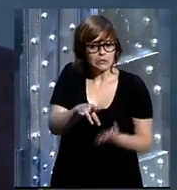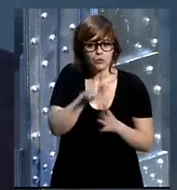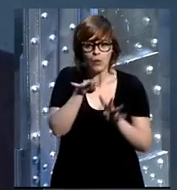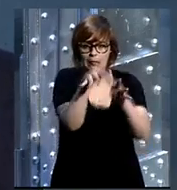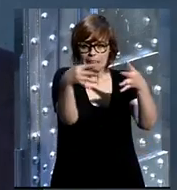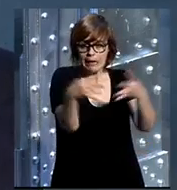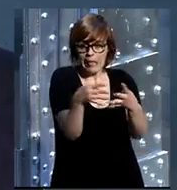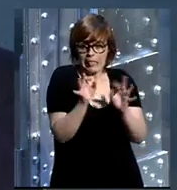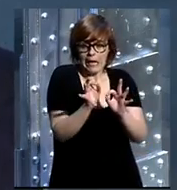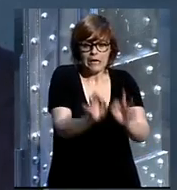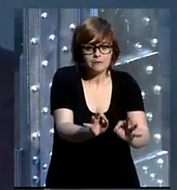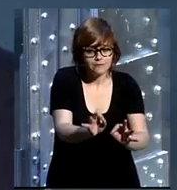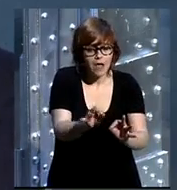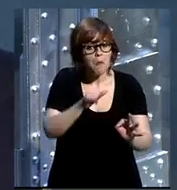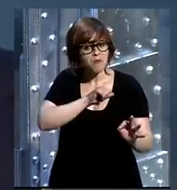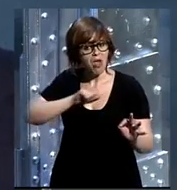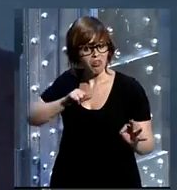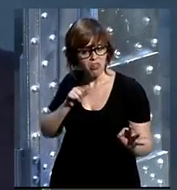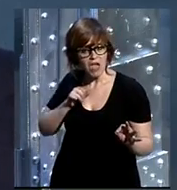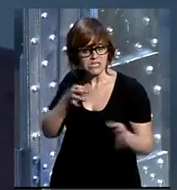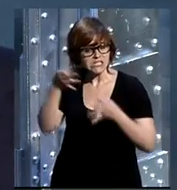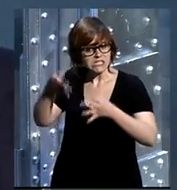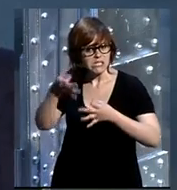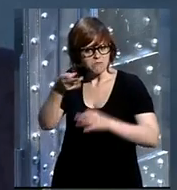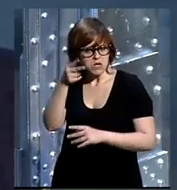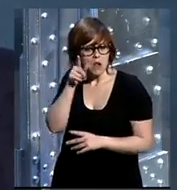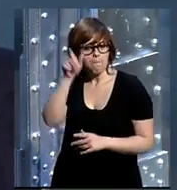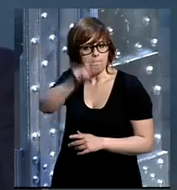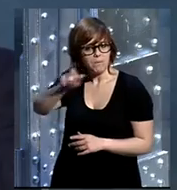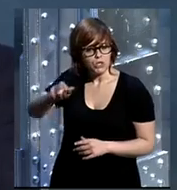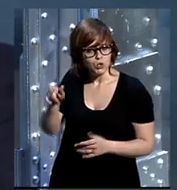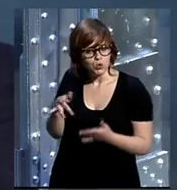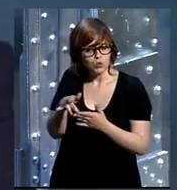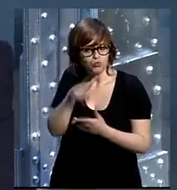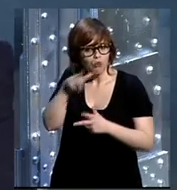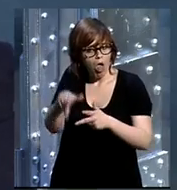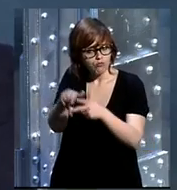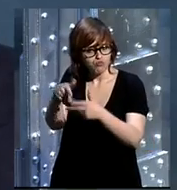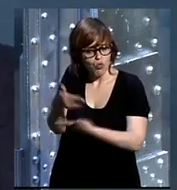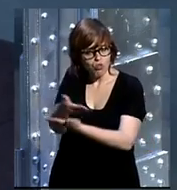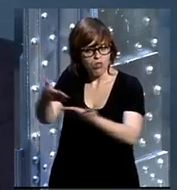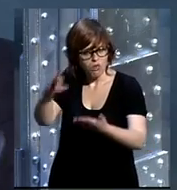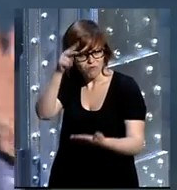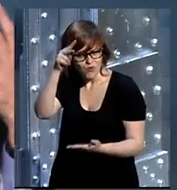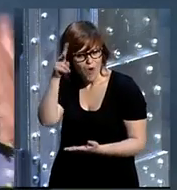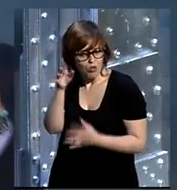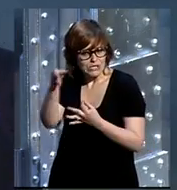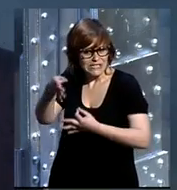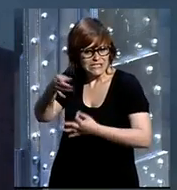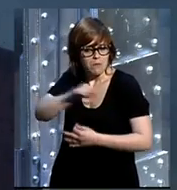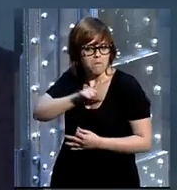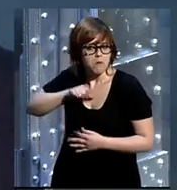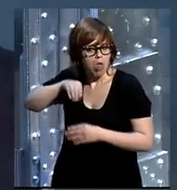sido algo que ha estado siempre dentro de la preocupación de los ciudadanos, de la preocupación de las personas,